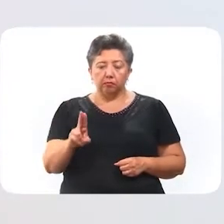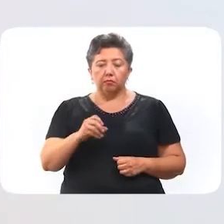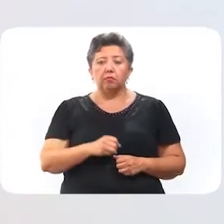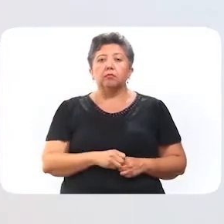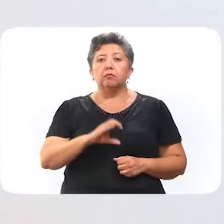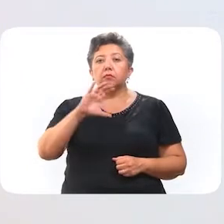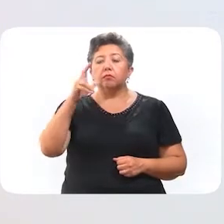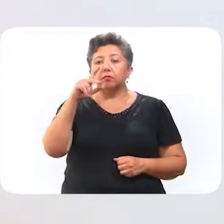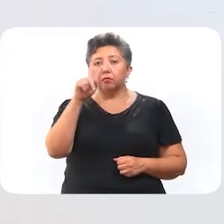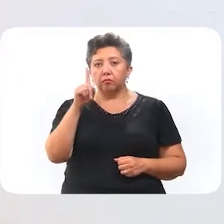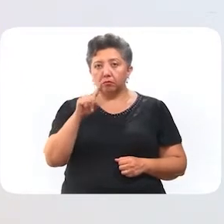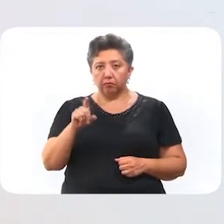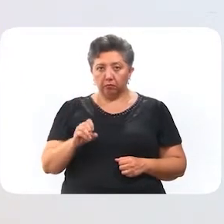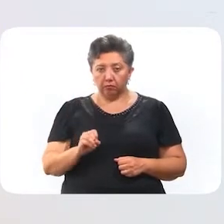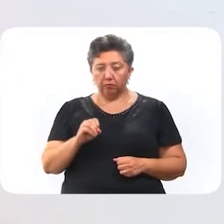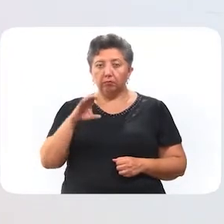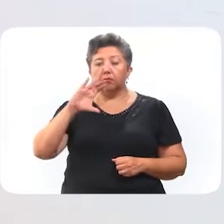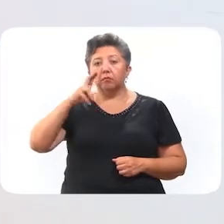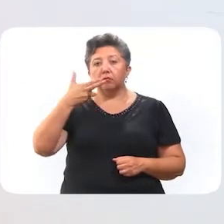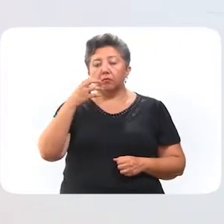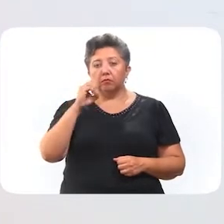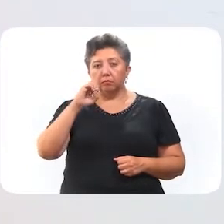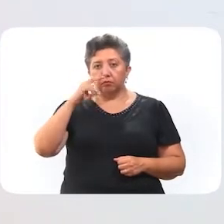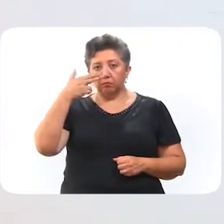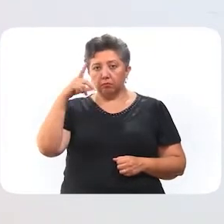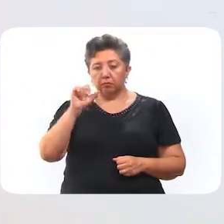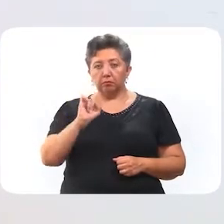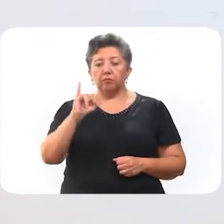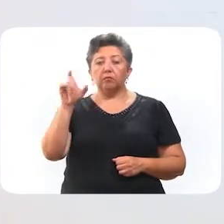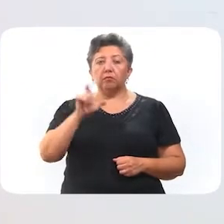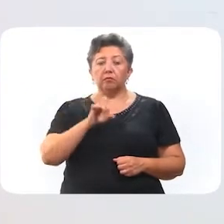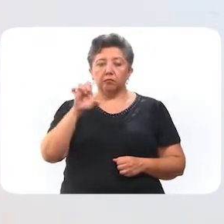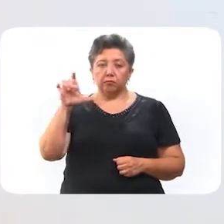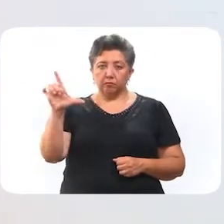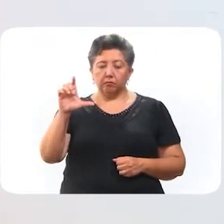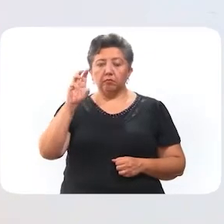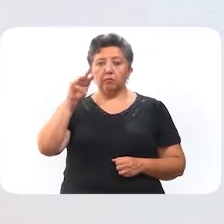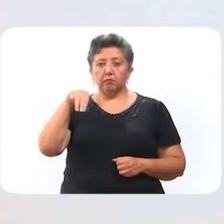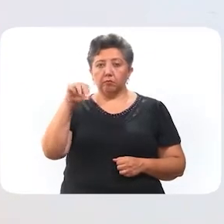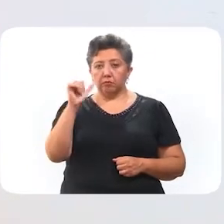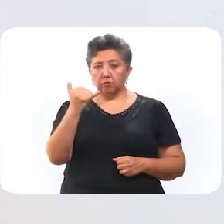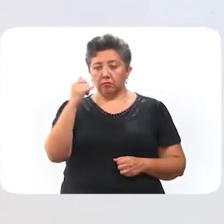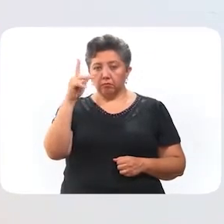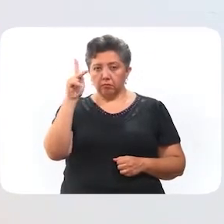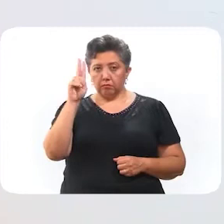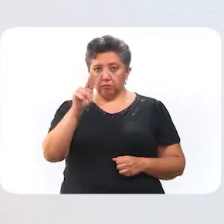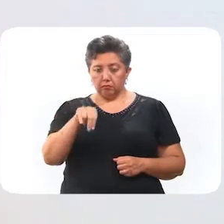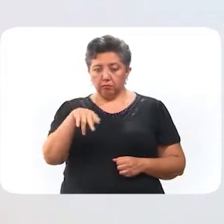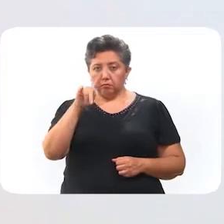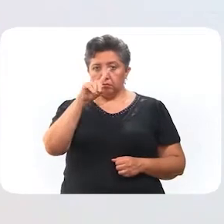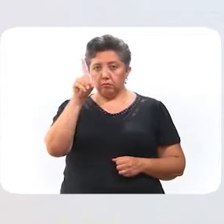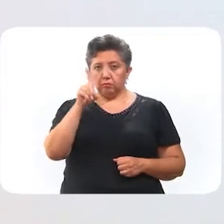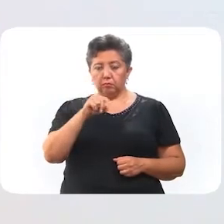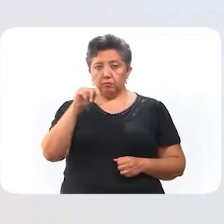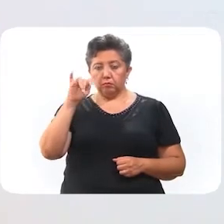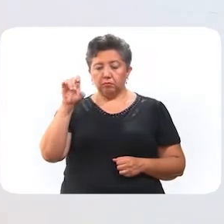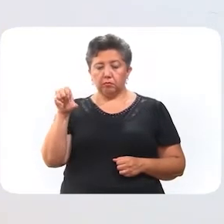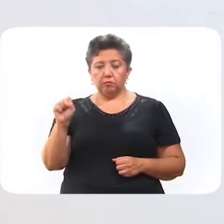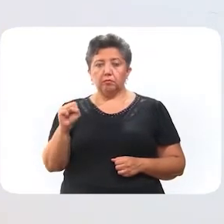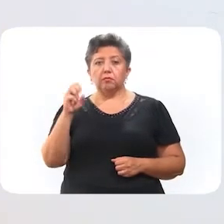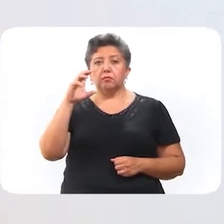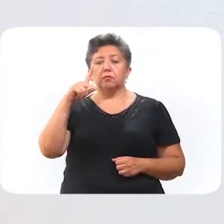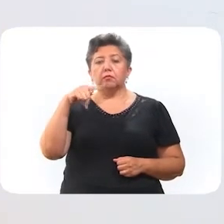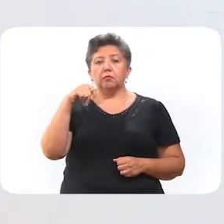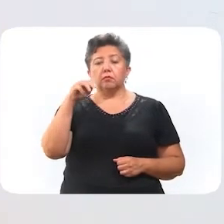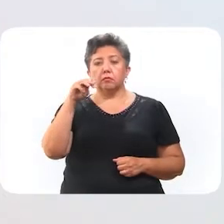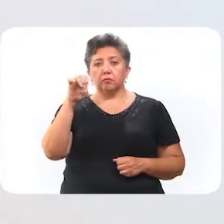Pueblo, Chiquintzonot, Chocholá, Ixil, Mayapam, Canzacap, Tzitaz, Calotmul